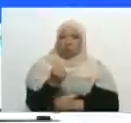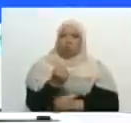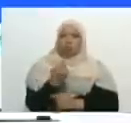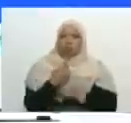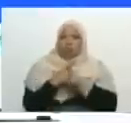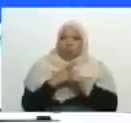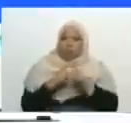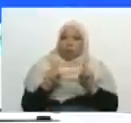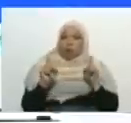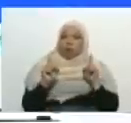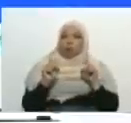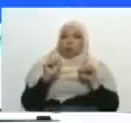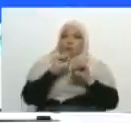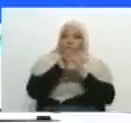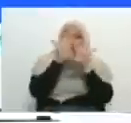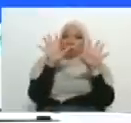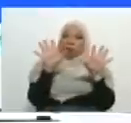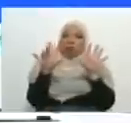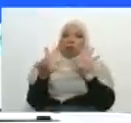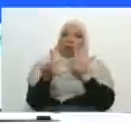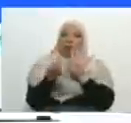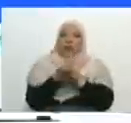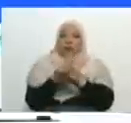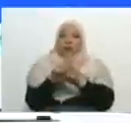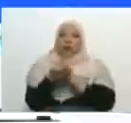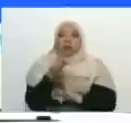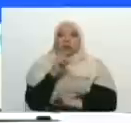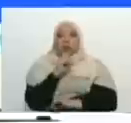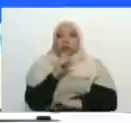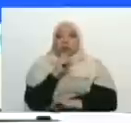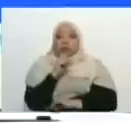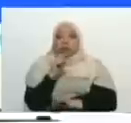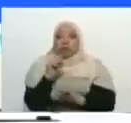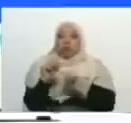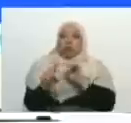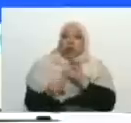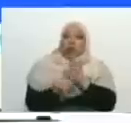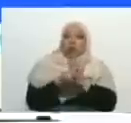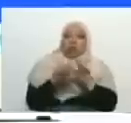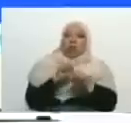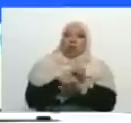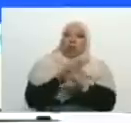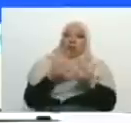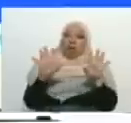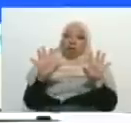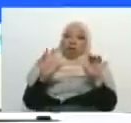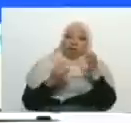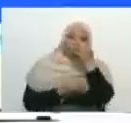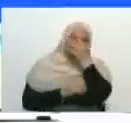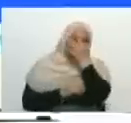pero es muy clara la licencia. Es muy clara la licencia.